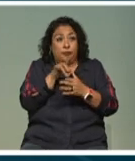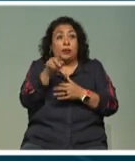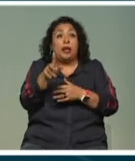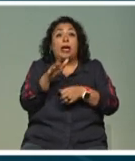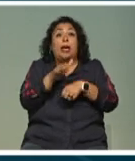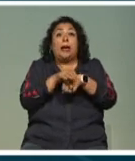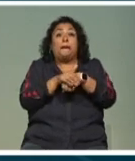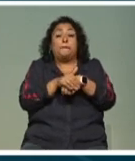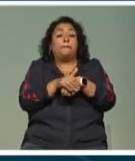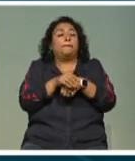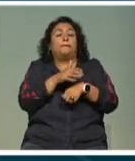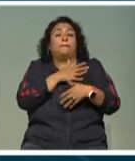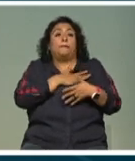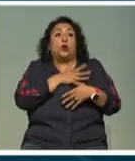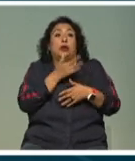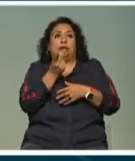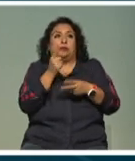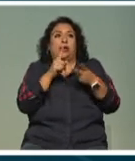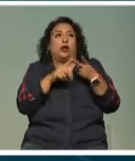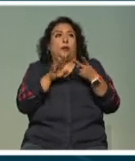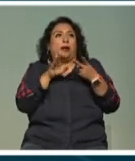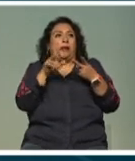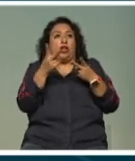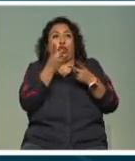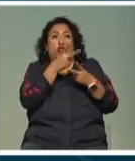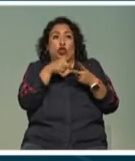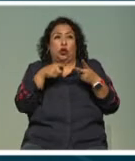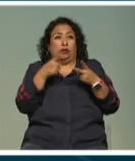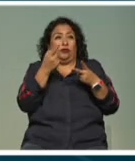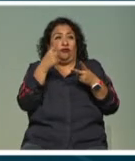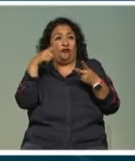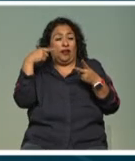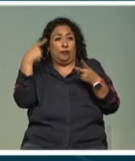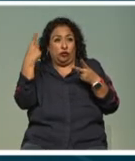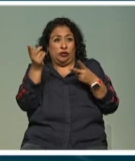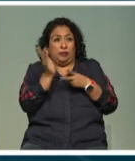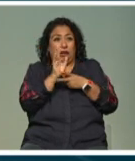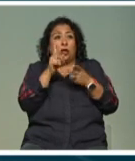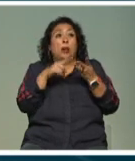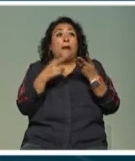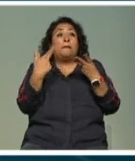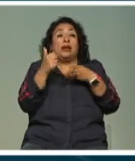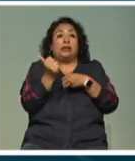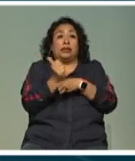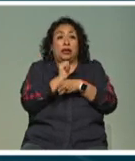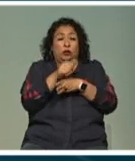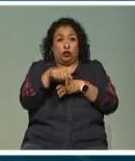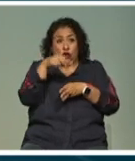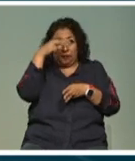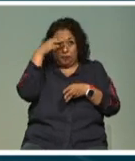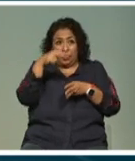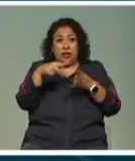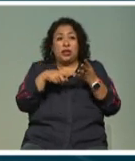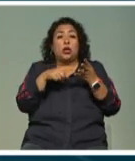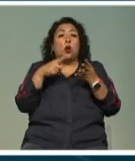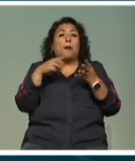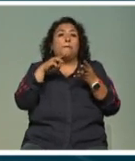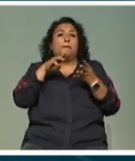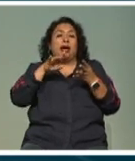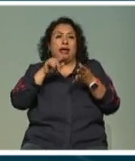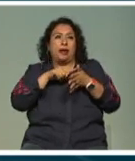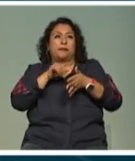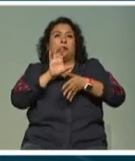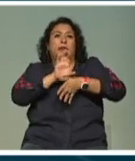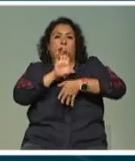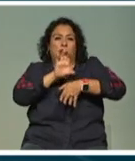Amores Perros y Babel son sus dos películas más famosas. Es maestra de actuación en México, Miami y